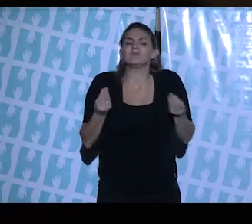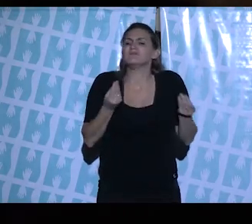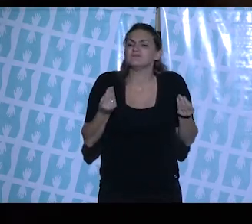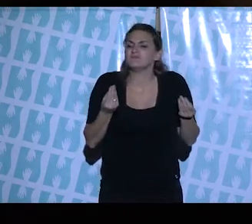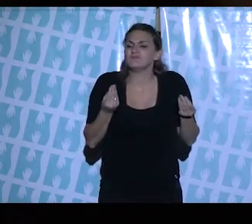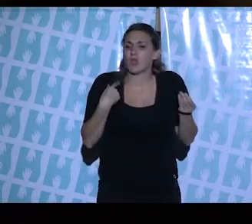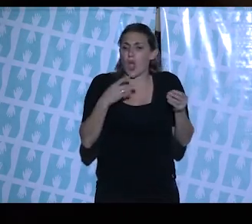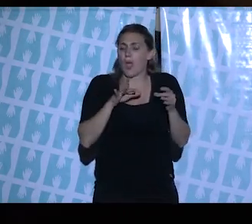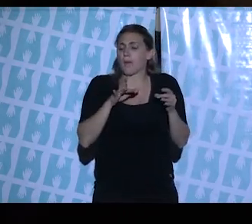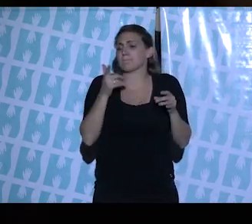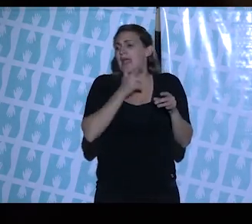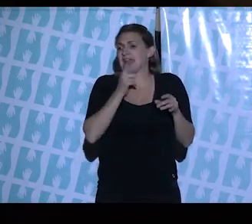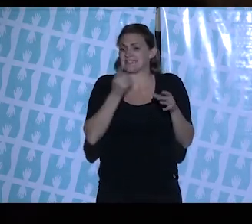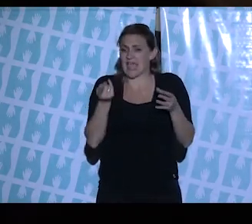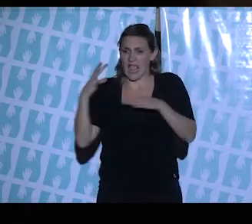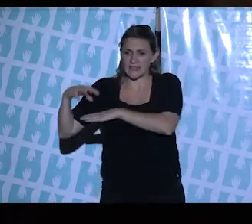agentes infecciosos.